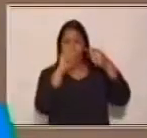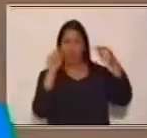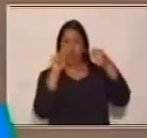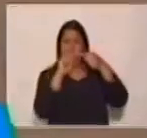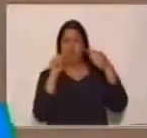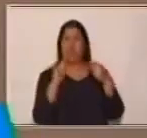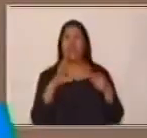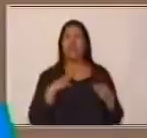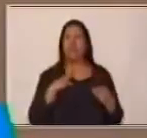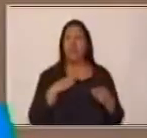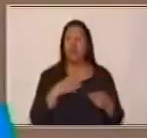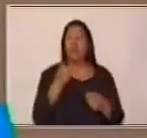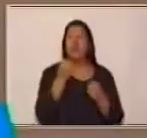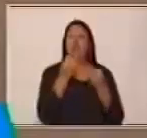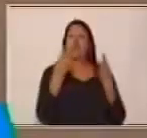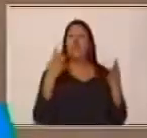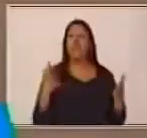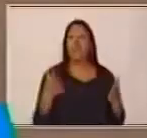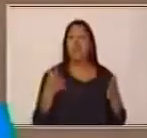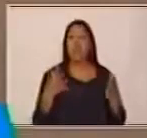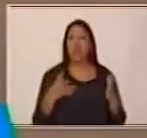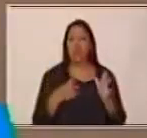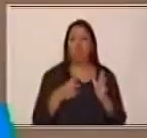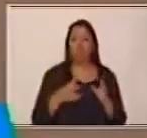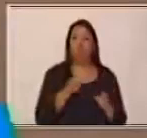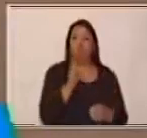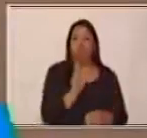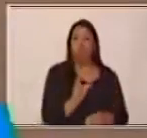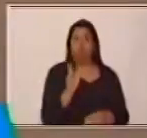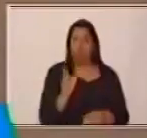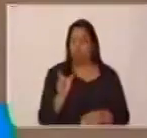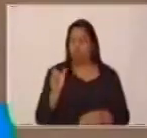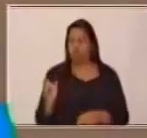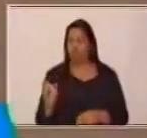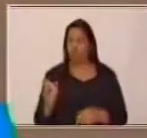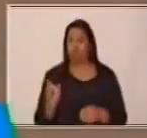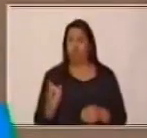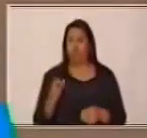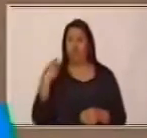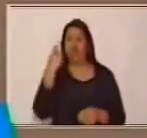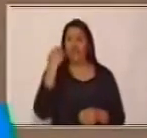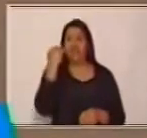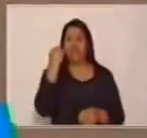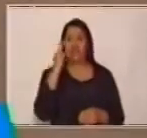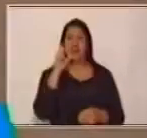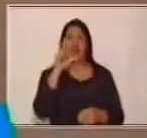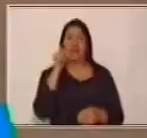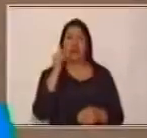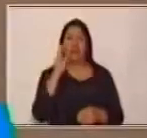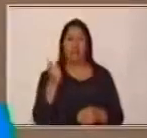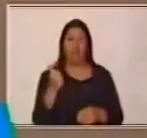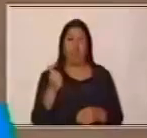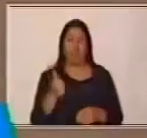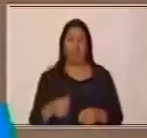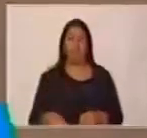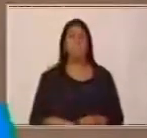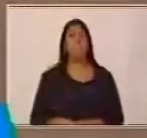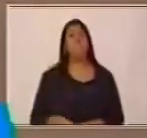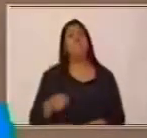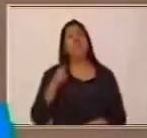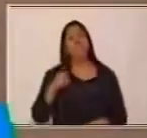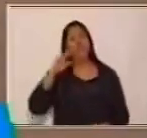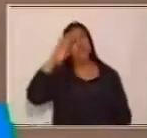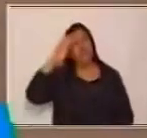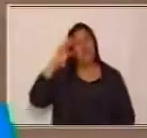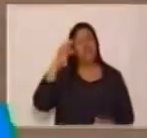sílabas. Si a primera vista ves tú, ¿crees que todos los versos tienen una métrica definida, es decir,